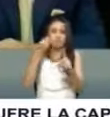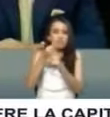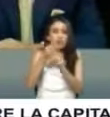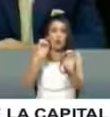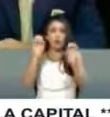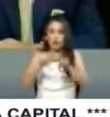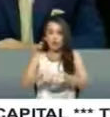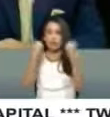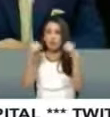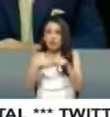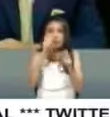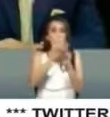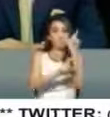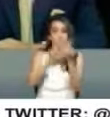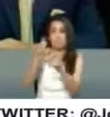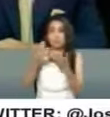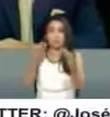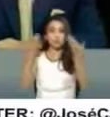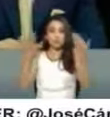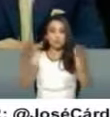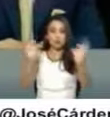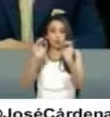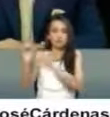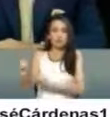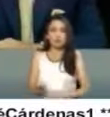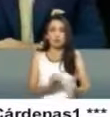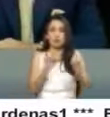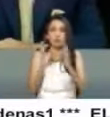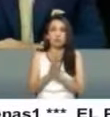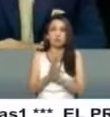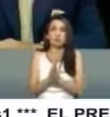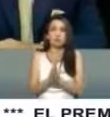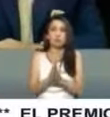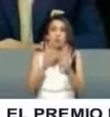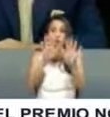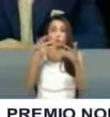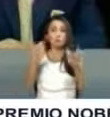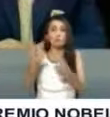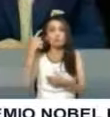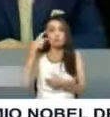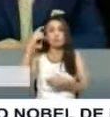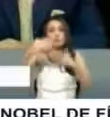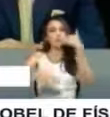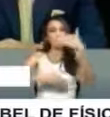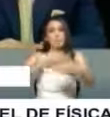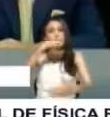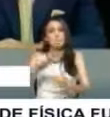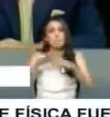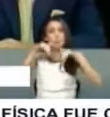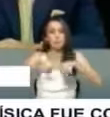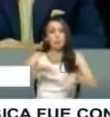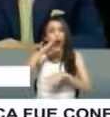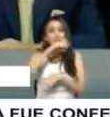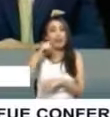están desde ayer aquí en la capital de los ecuatorianos hicieron una incursión al edificio legislativo. Producto de ello hubo